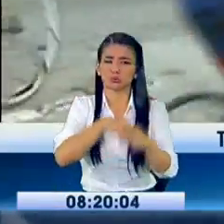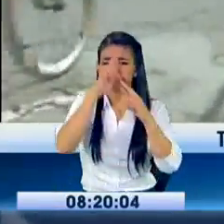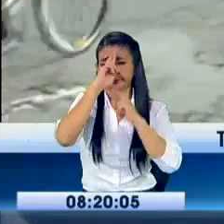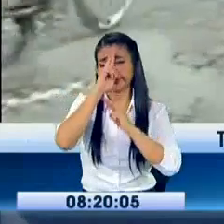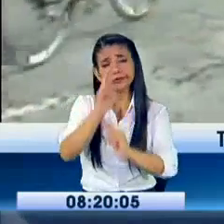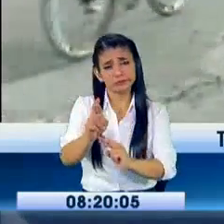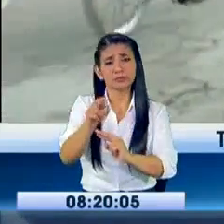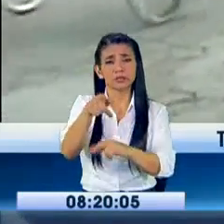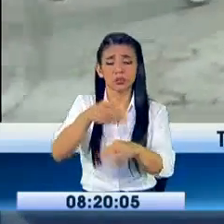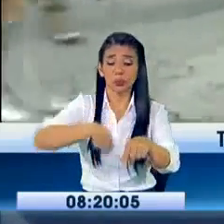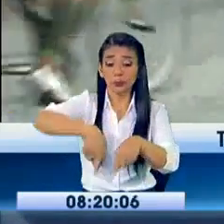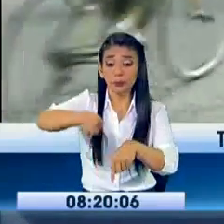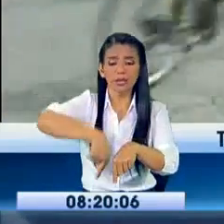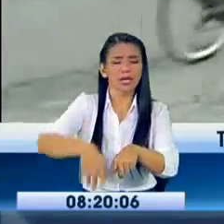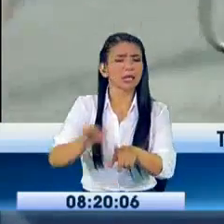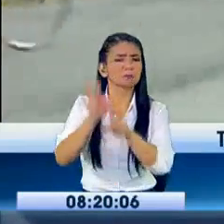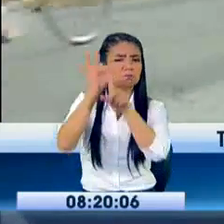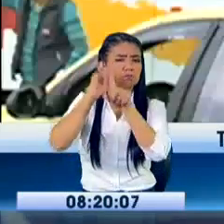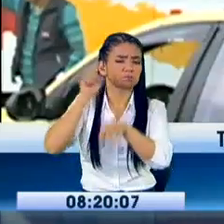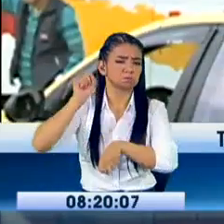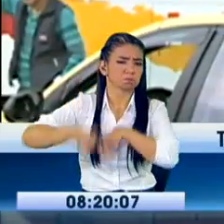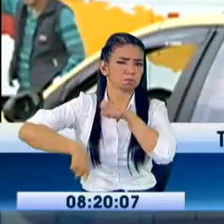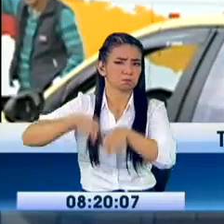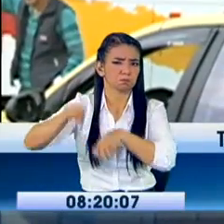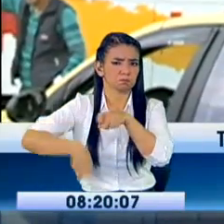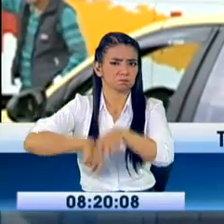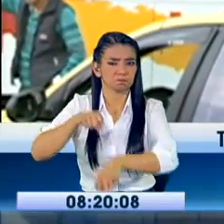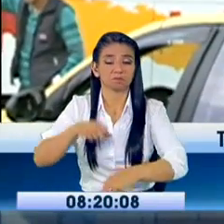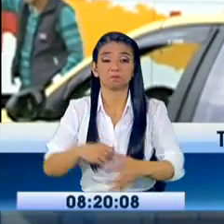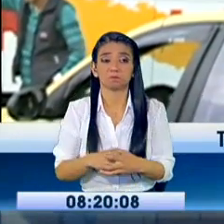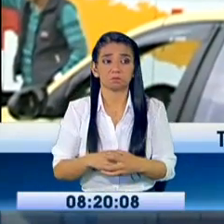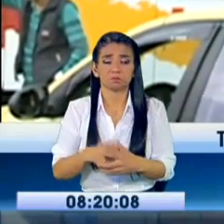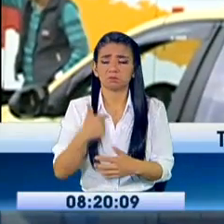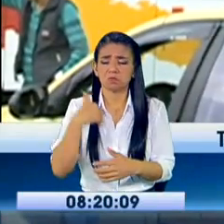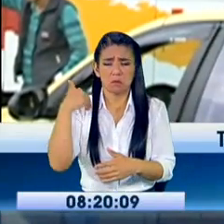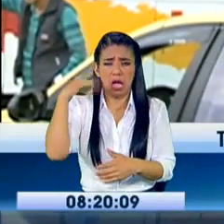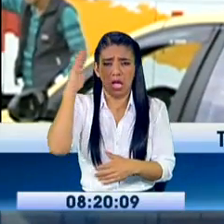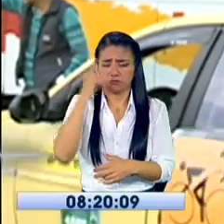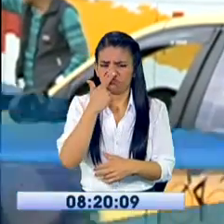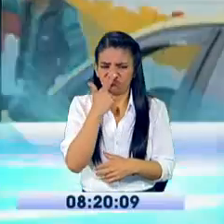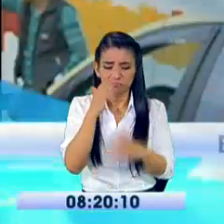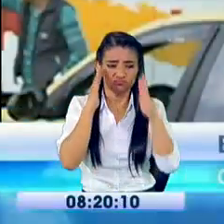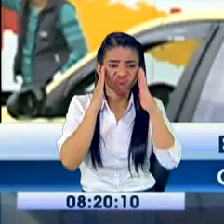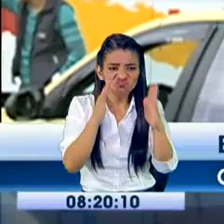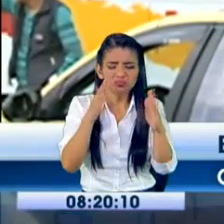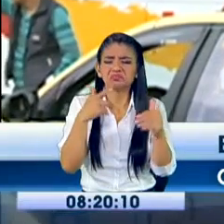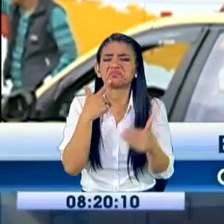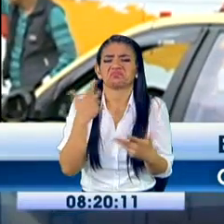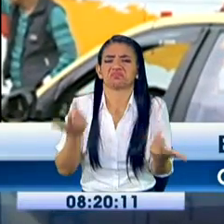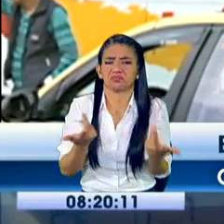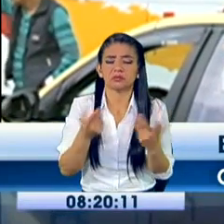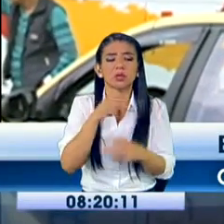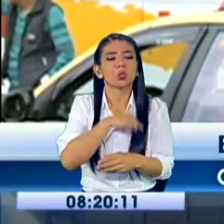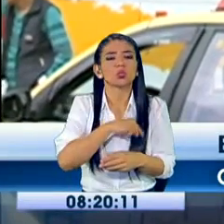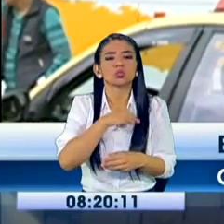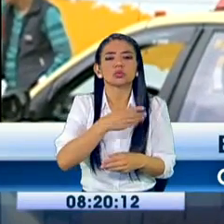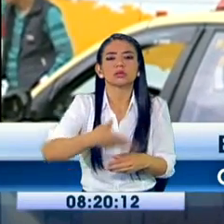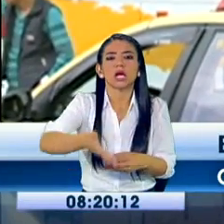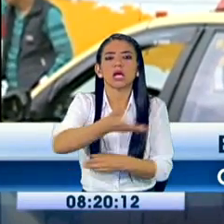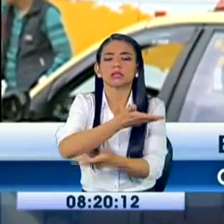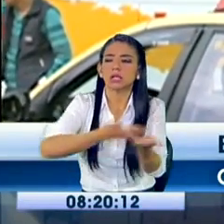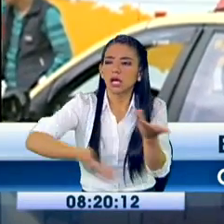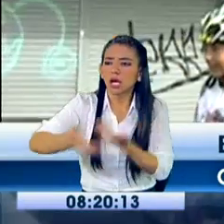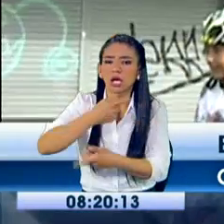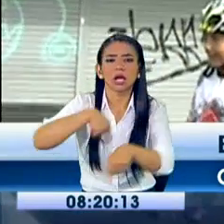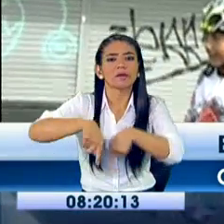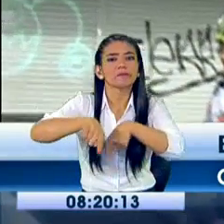carros pasan topando el volante y es muy peligroso. ¿Cómo? Ahora sí se sienten. Claro, es una ayuda. Encontramos con una seguridad total,